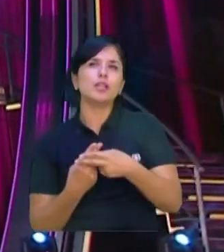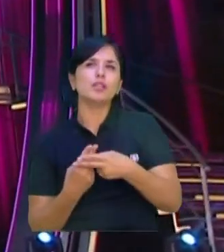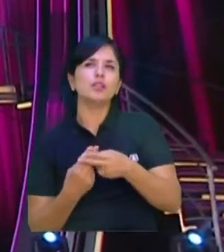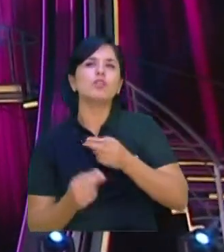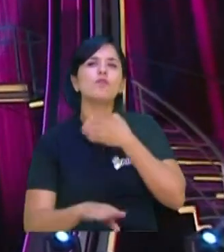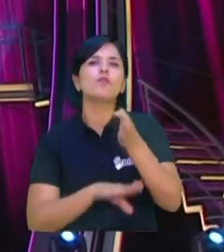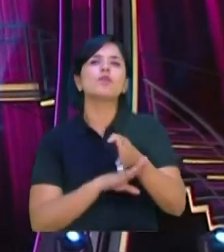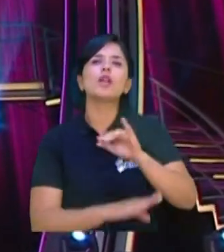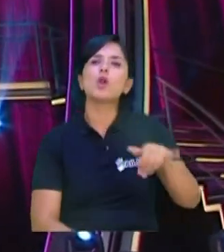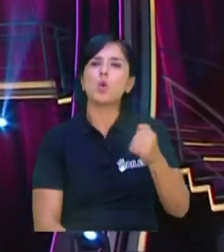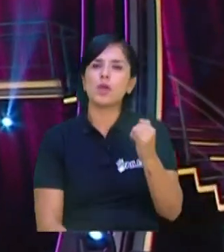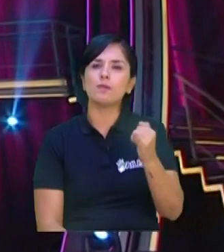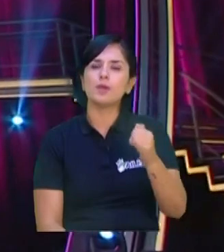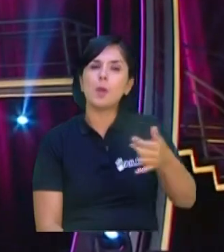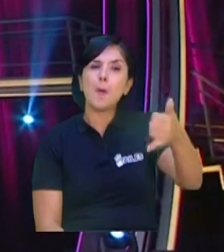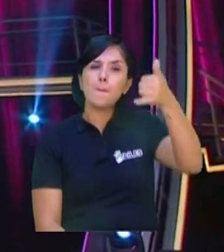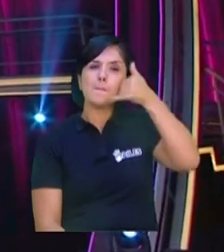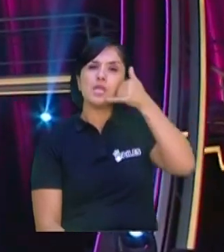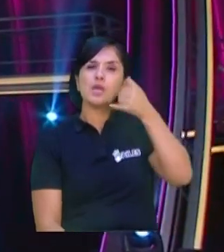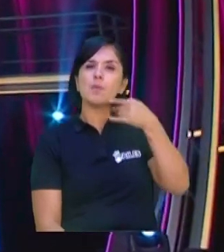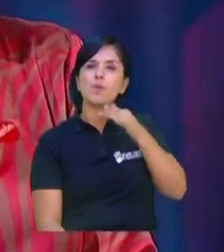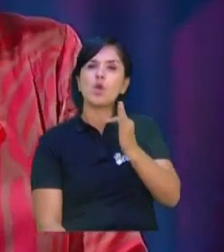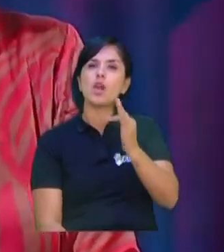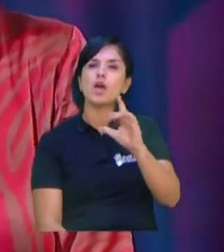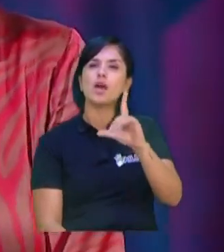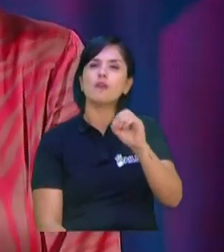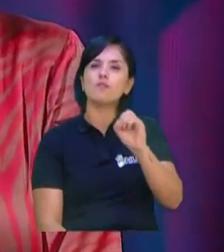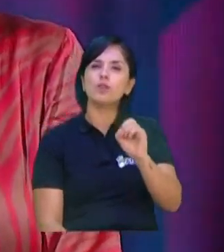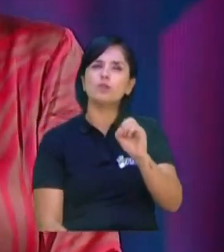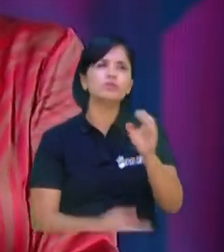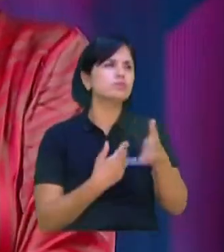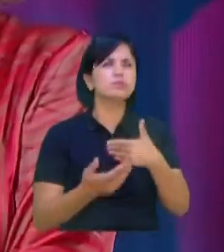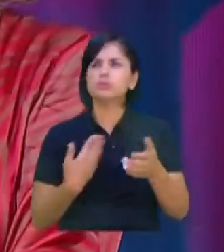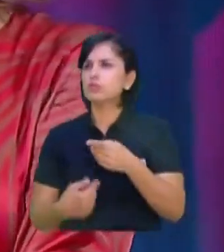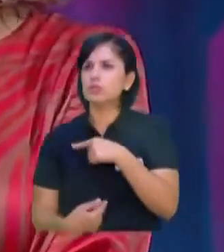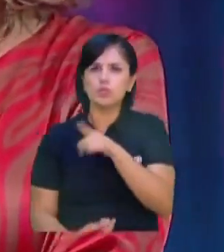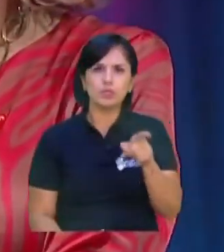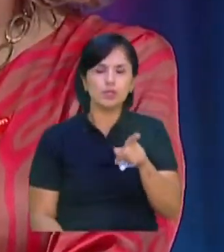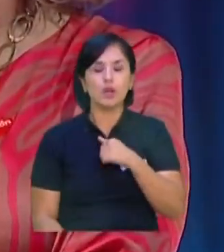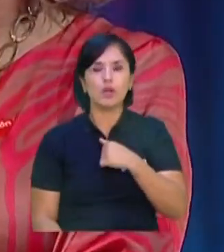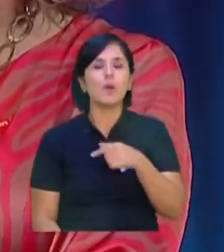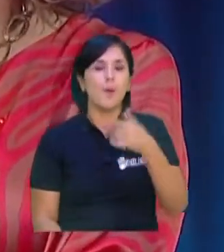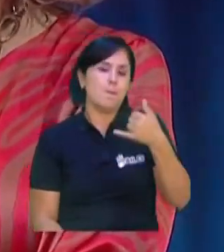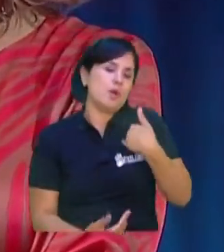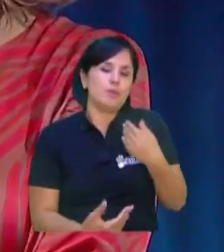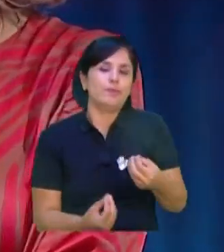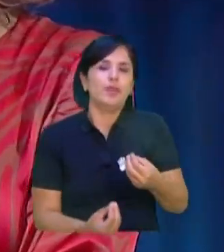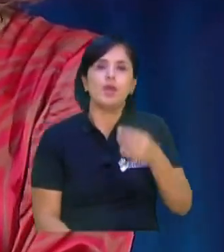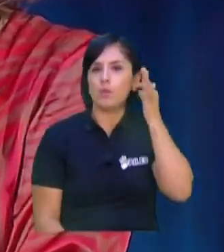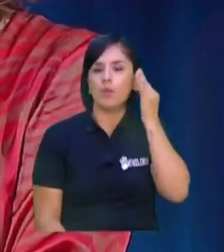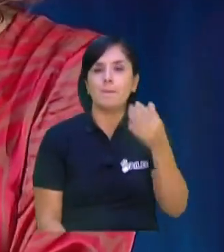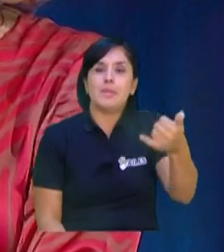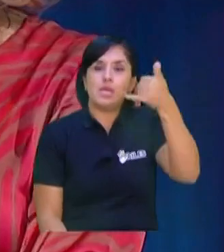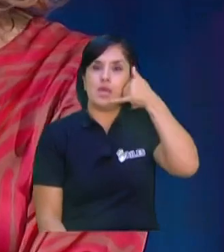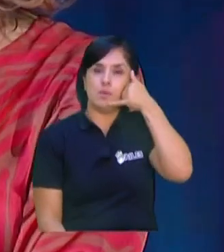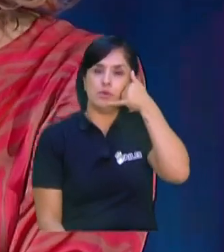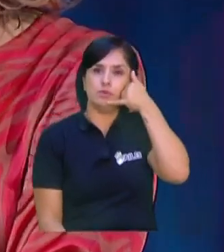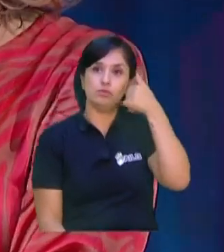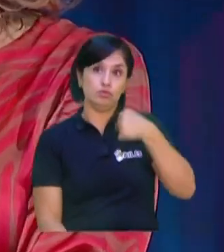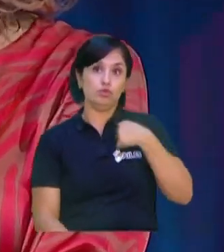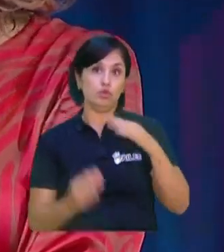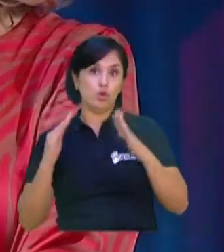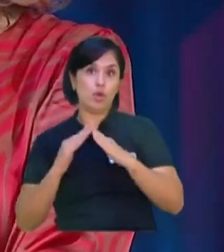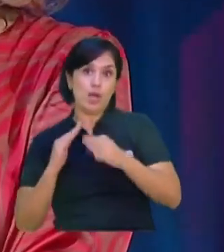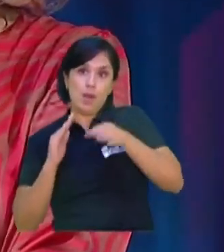llamó la Flo. ¿Dónde está la Florencia? ¿Anda por aquí? No, no se fue ya. Oiga, me llamó por teléfono, literalmente, yo estaba en La